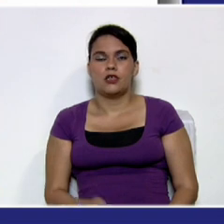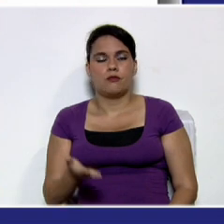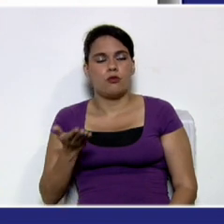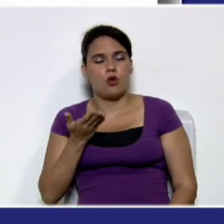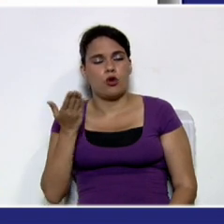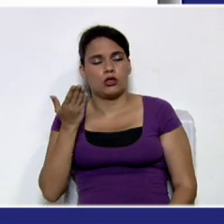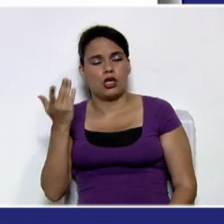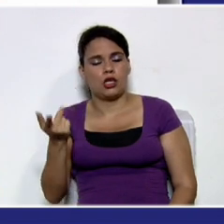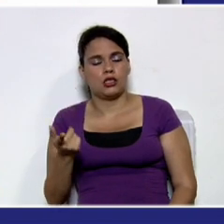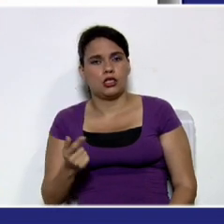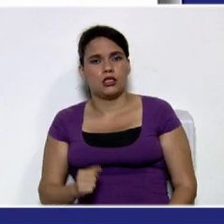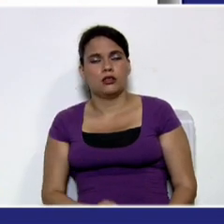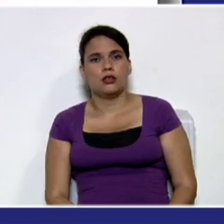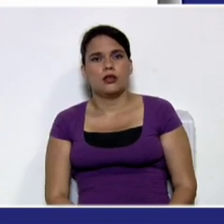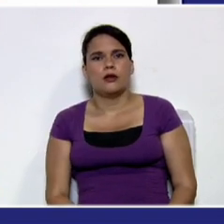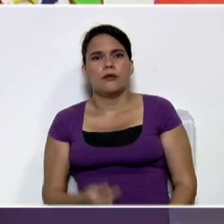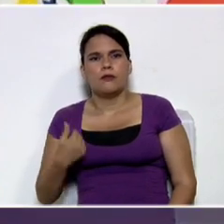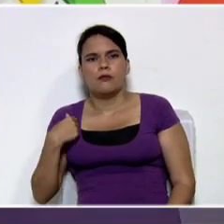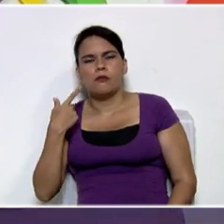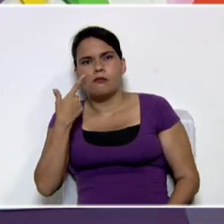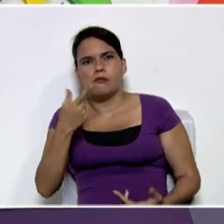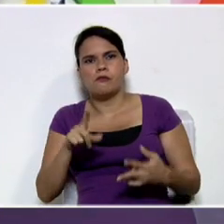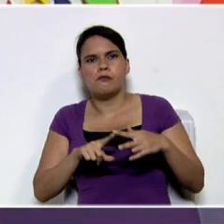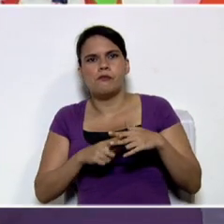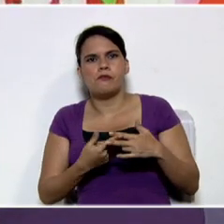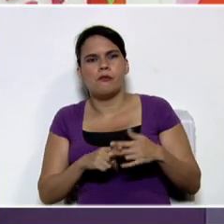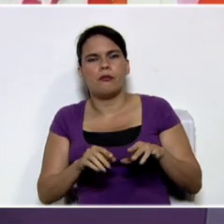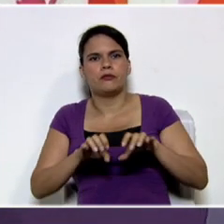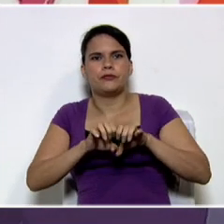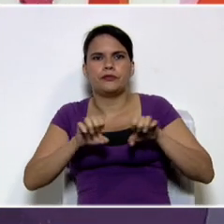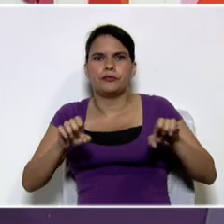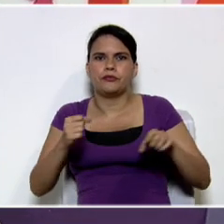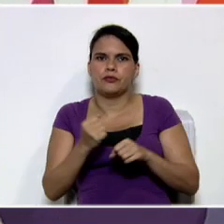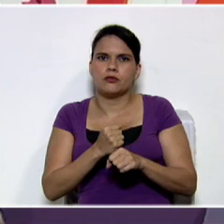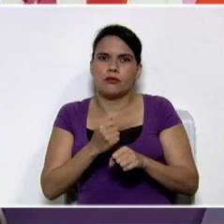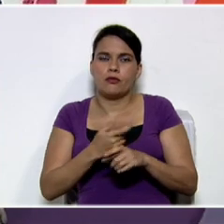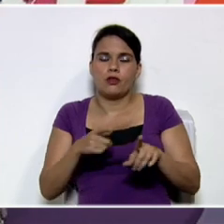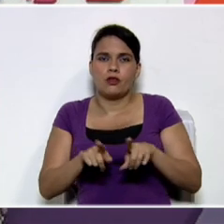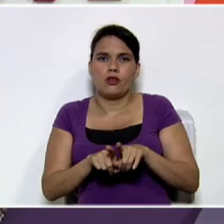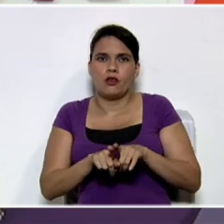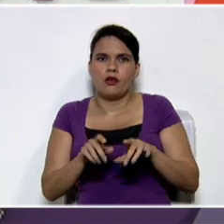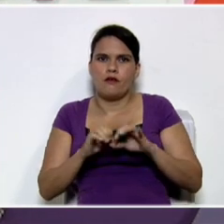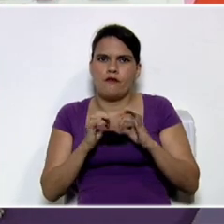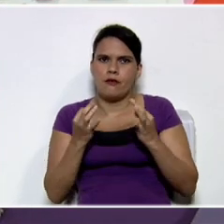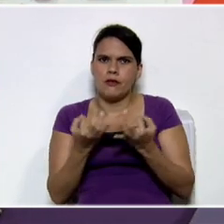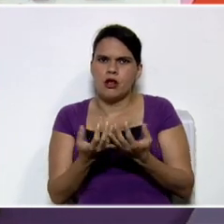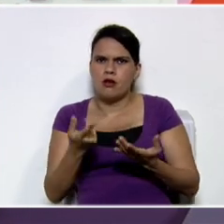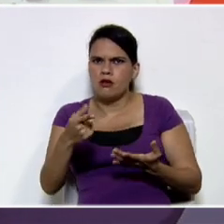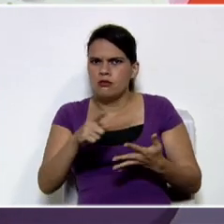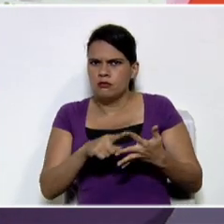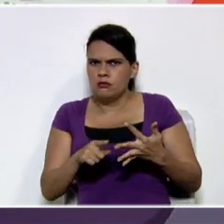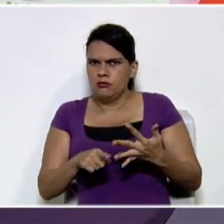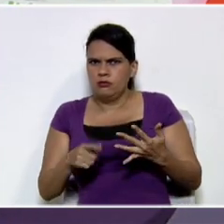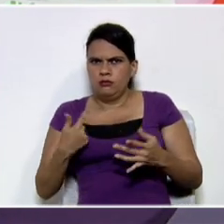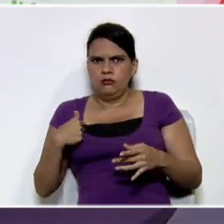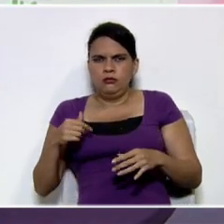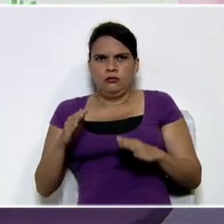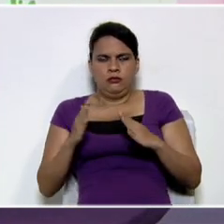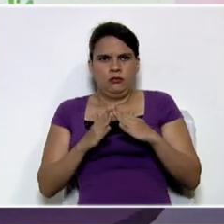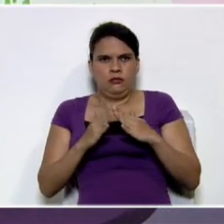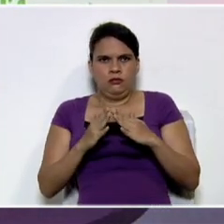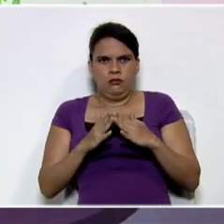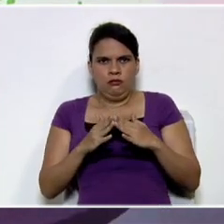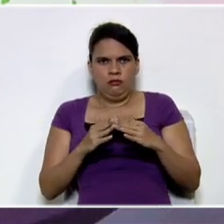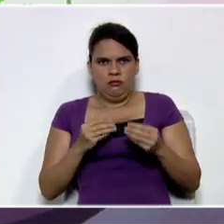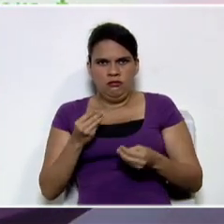fundamental, ubicarnos desde el taller de educación laboral, pero también la familia con esos elementos que tenemos en la casa para desarrollar cada una de